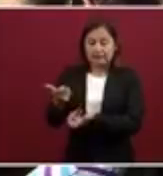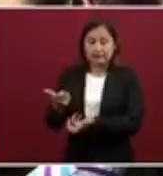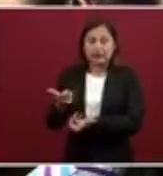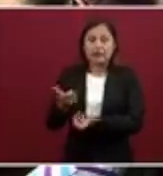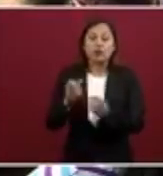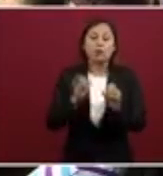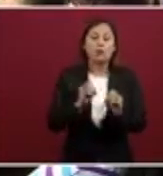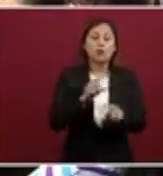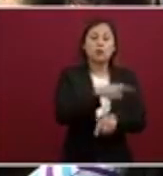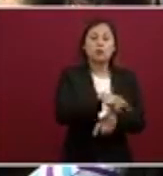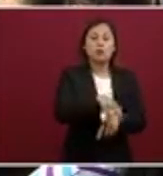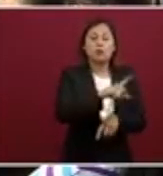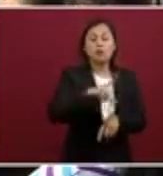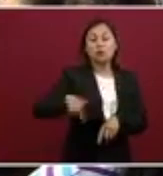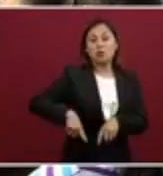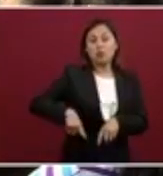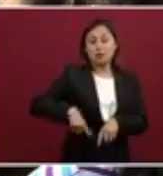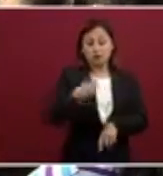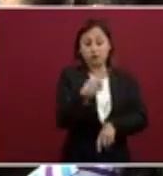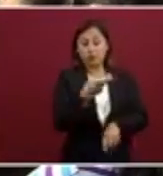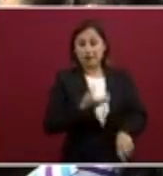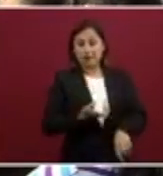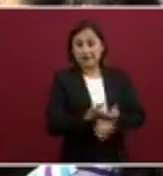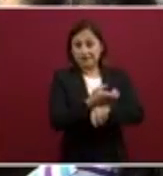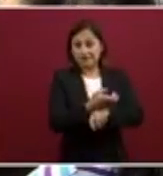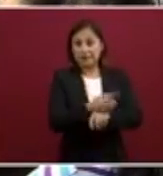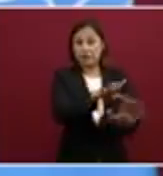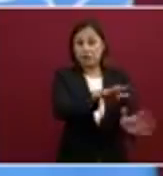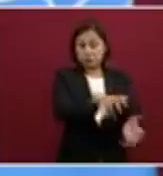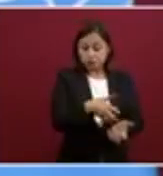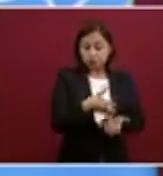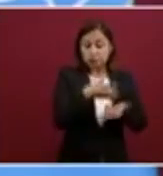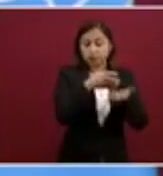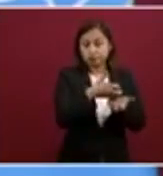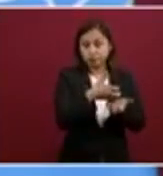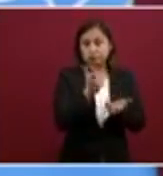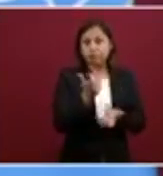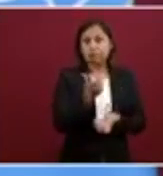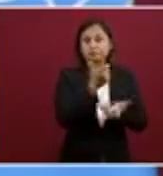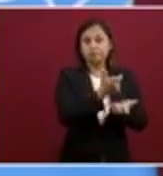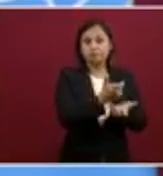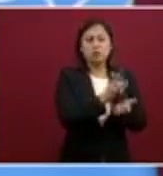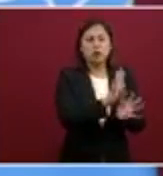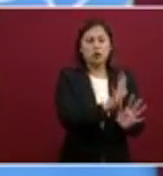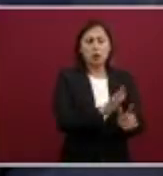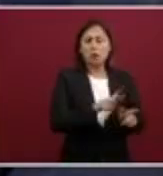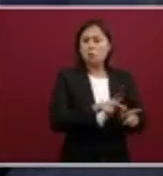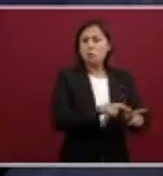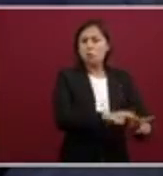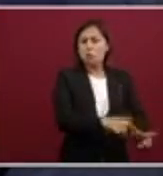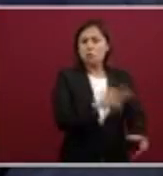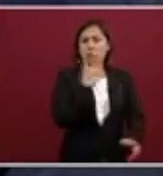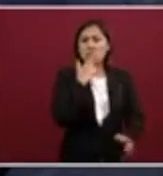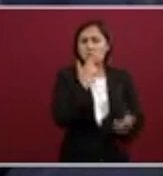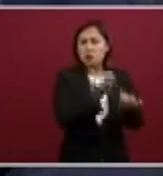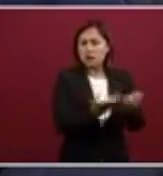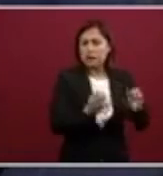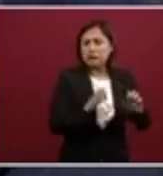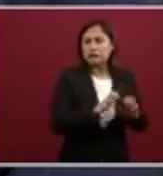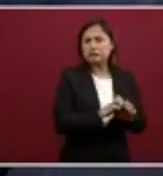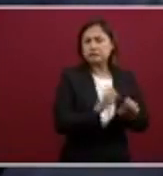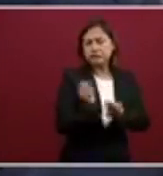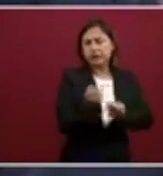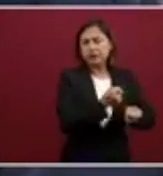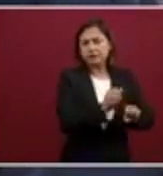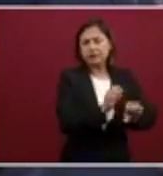recibir el gobierno del estado y que le quede los estadios a la gente. Eso es lo que estamos planteando. Estamos